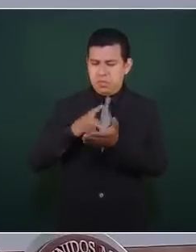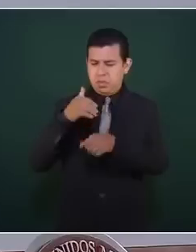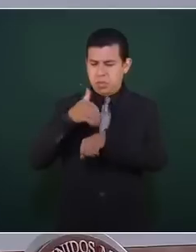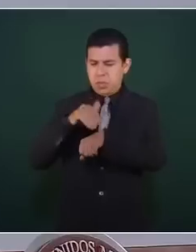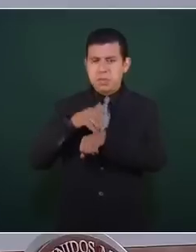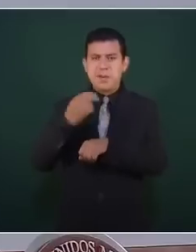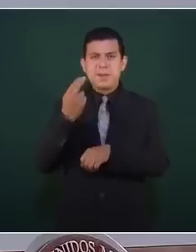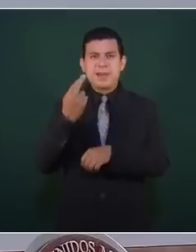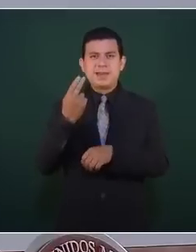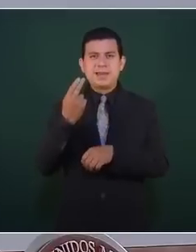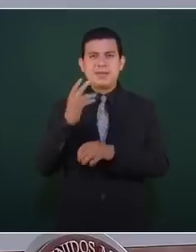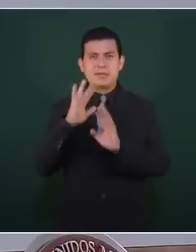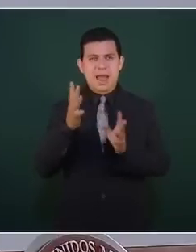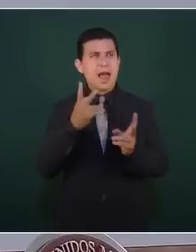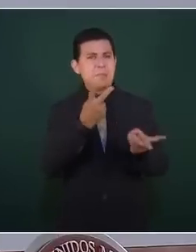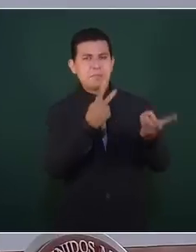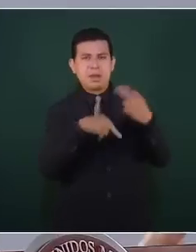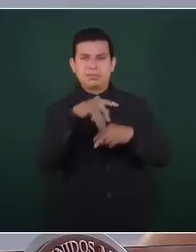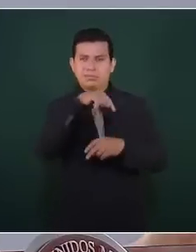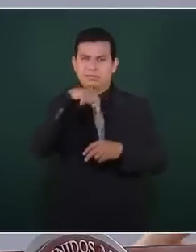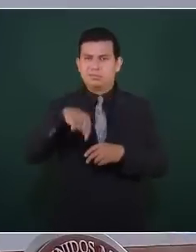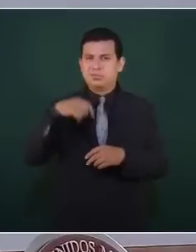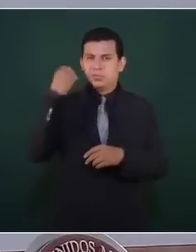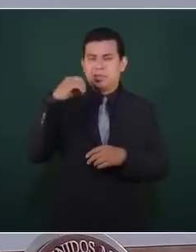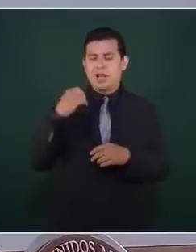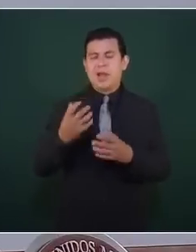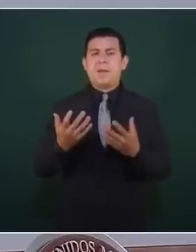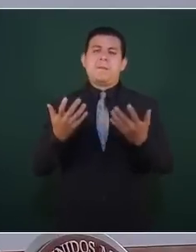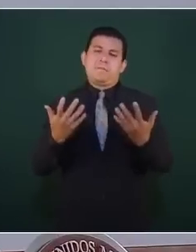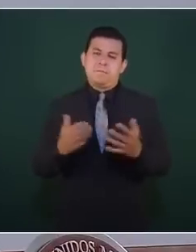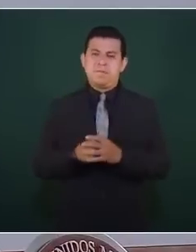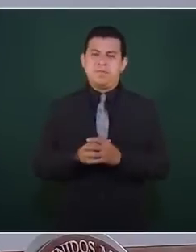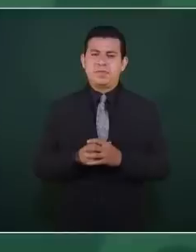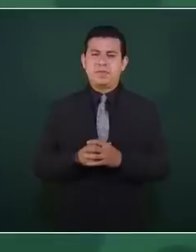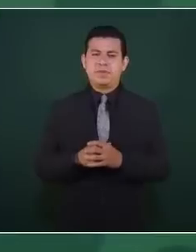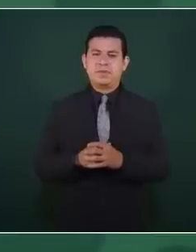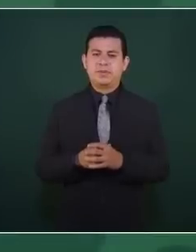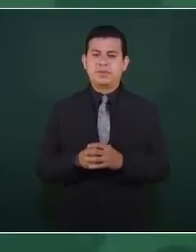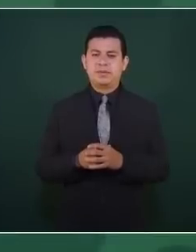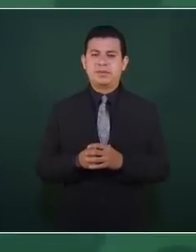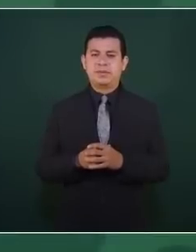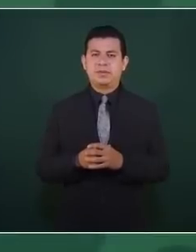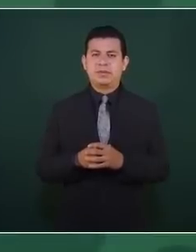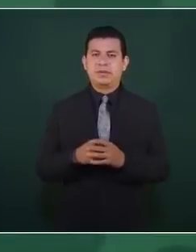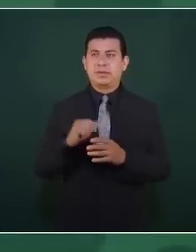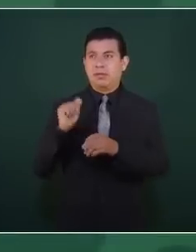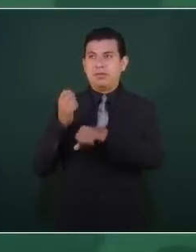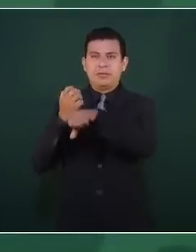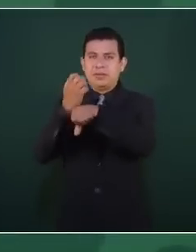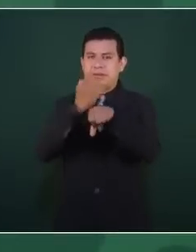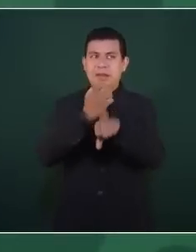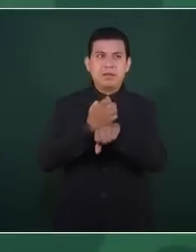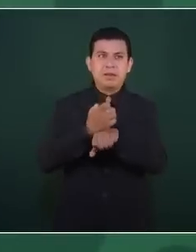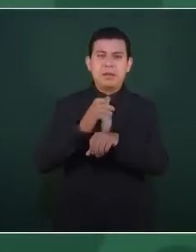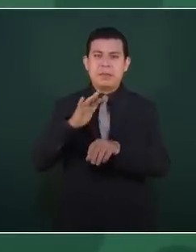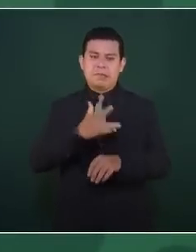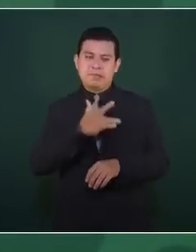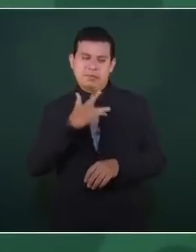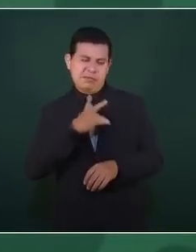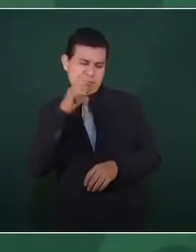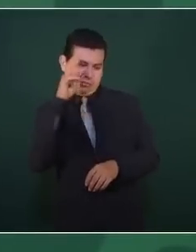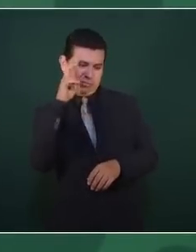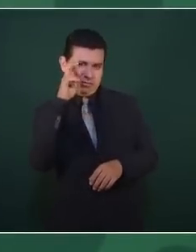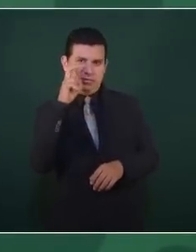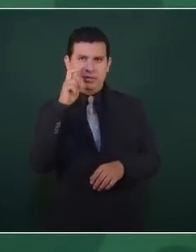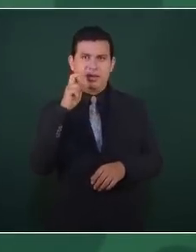25. Y bueno, pues no es por darle envidia a otras entidades, pero creo que es casi el